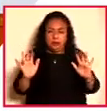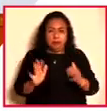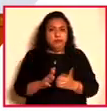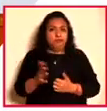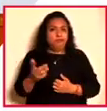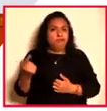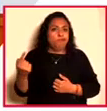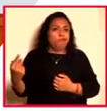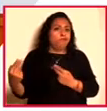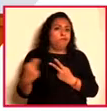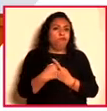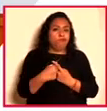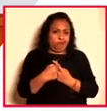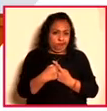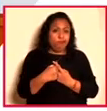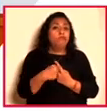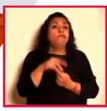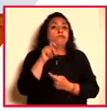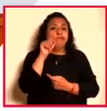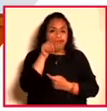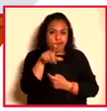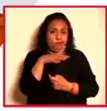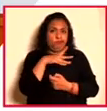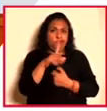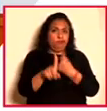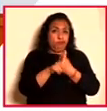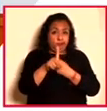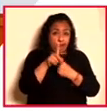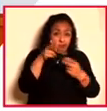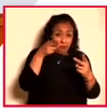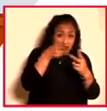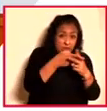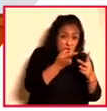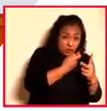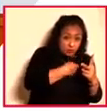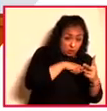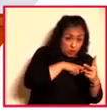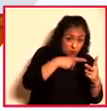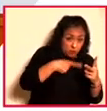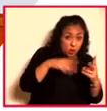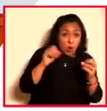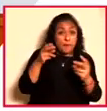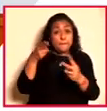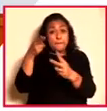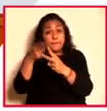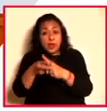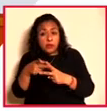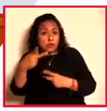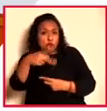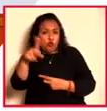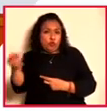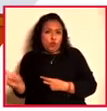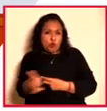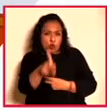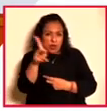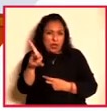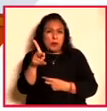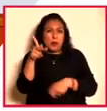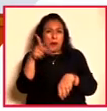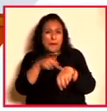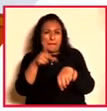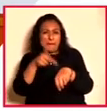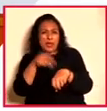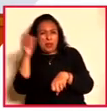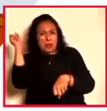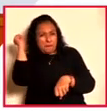muerto. Y ahí también viene una controversia, si lo mataron los españoles o si lo mataron su propio pueblo arrojando piedras,